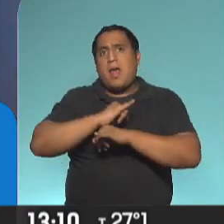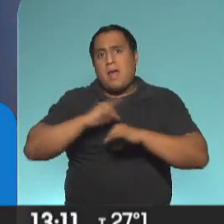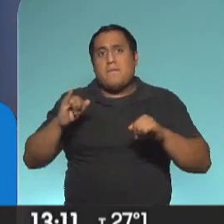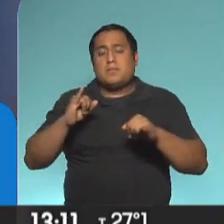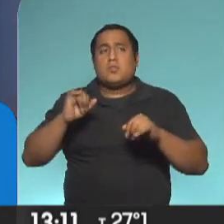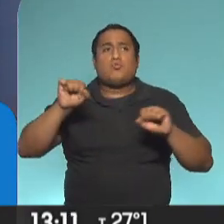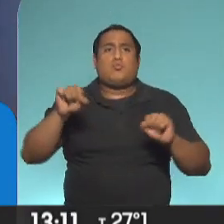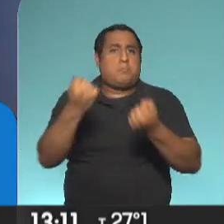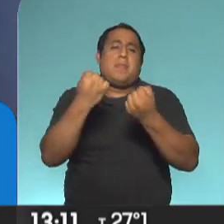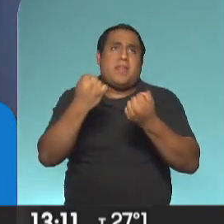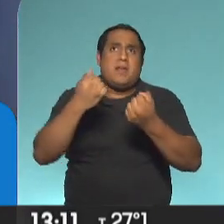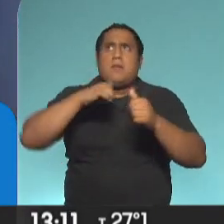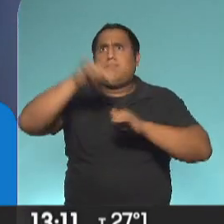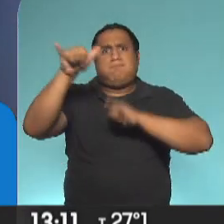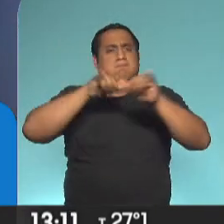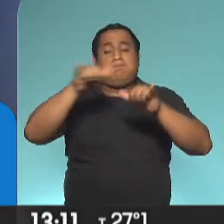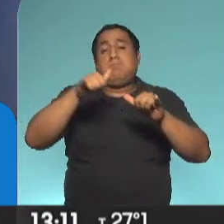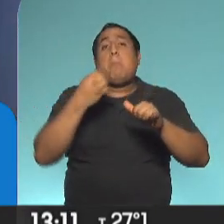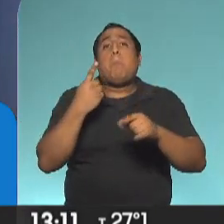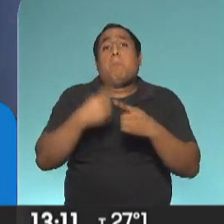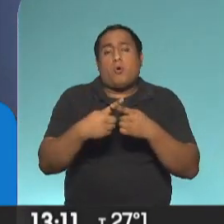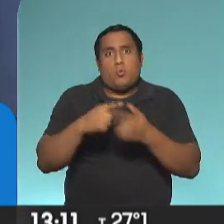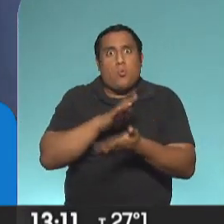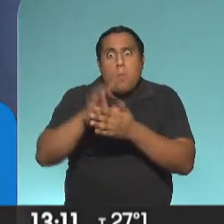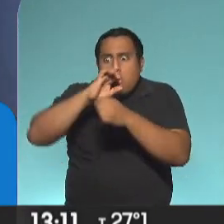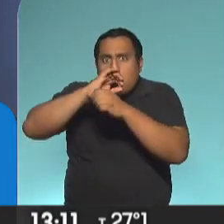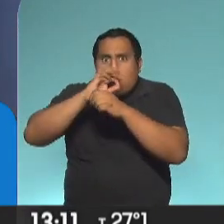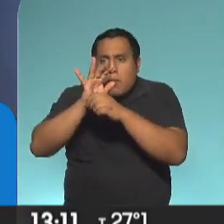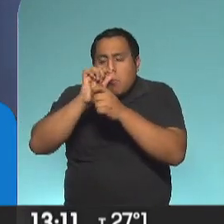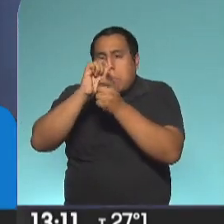la suspensión de los vuelos por esta nueva cepa de COVID-19.